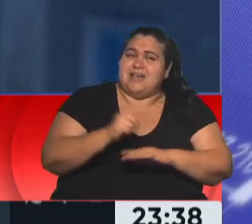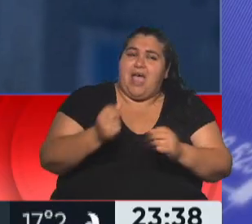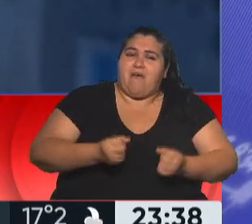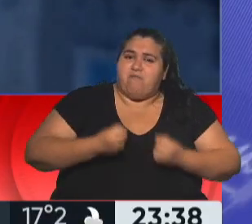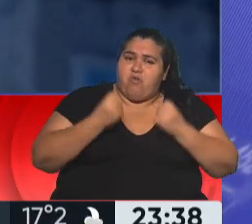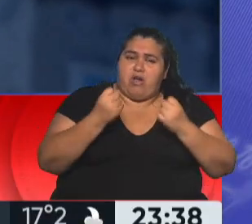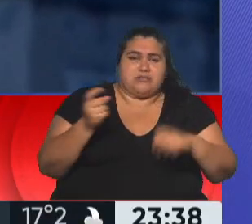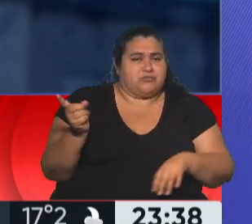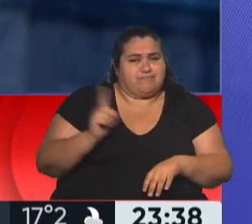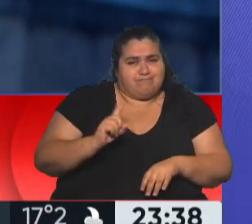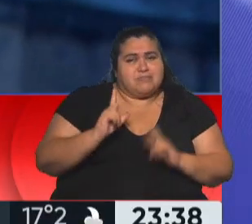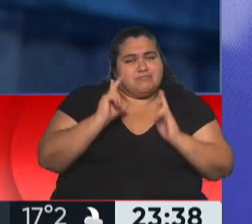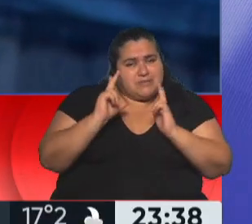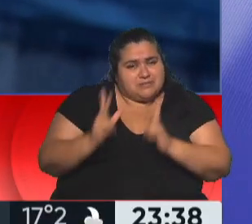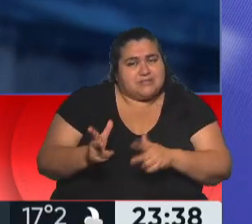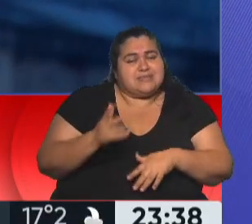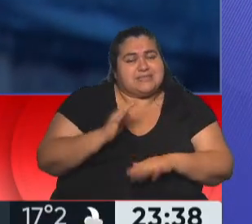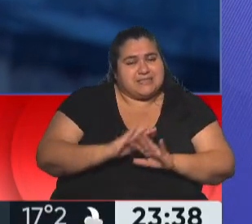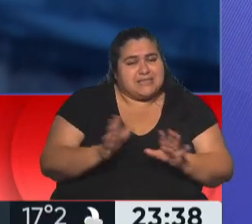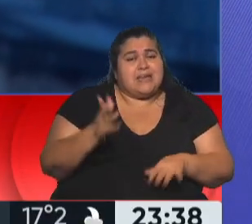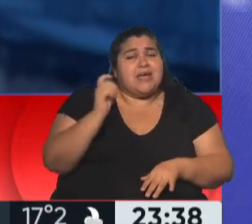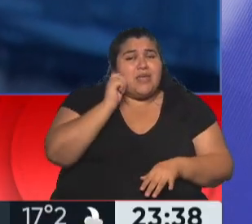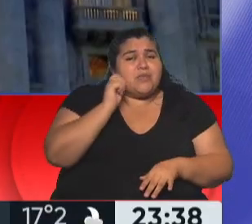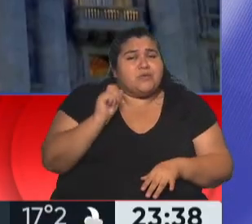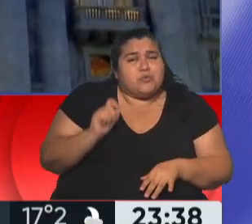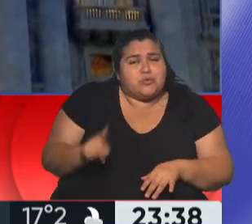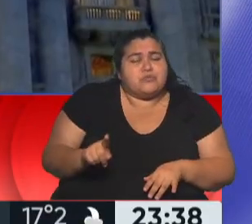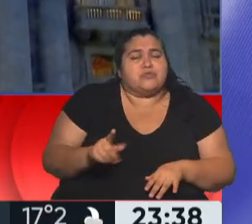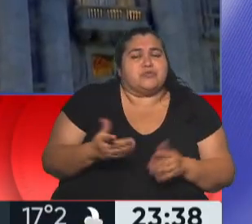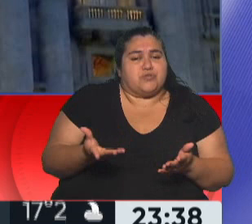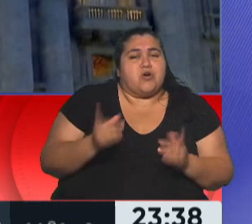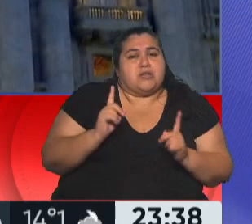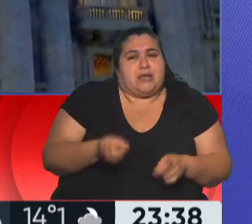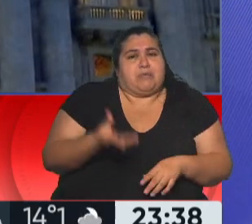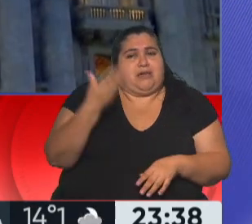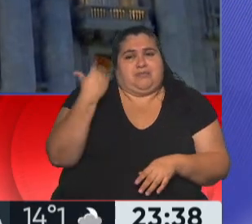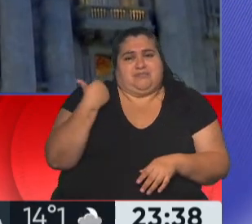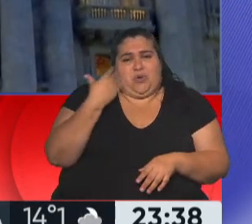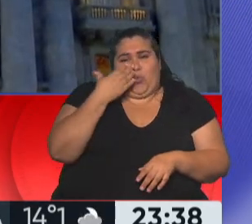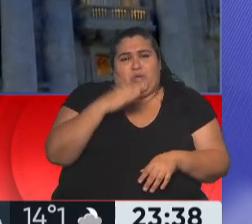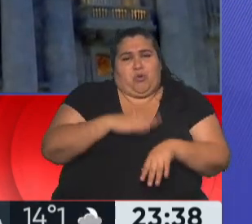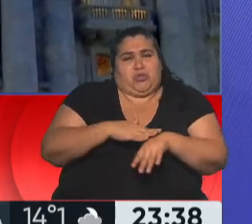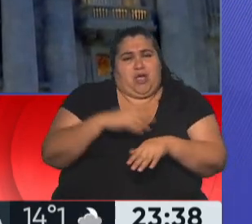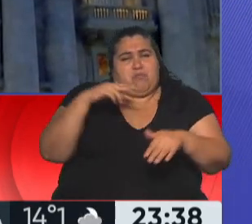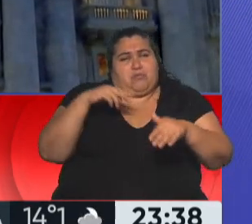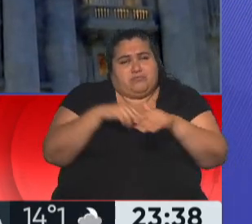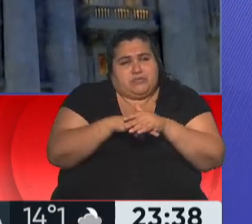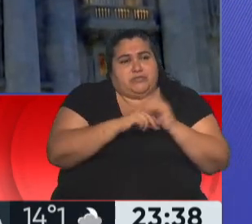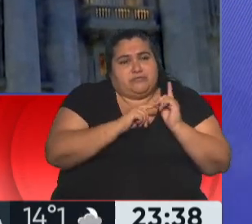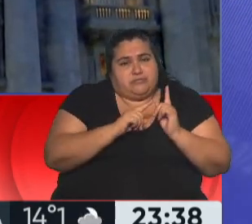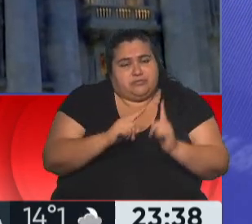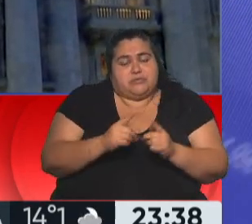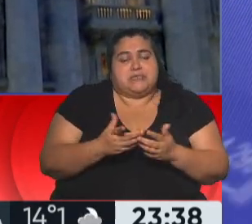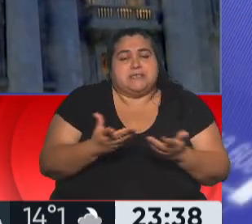esfuerzo enorme para un hombre con su edad y con lo que había pasado en estos últimos días de salud,